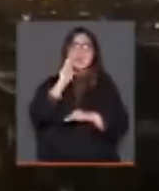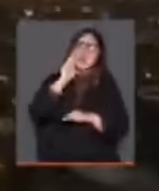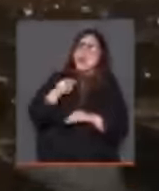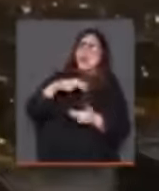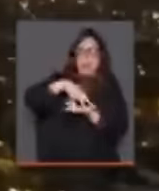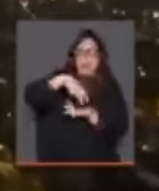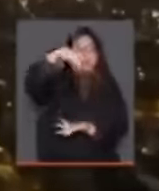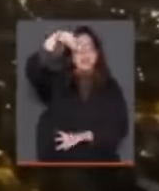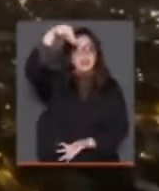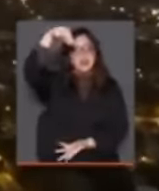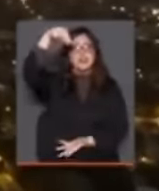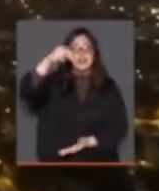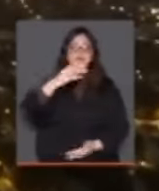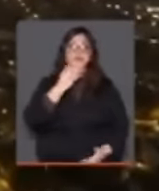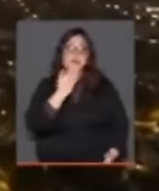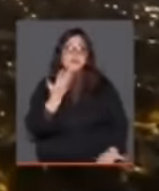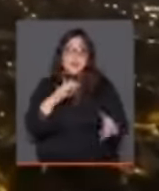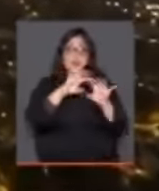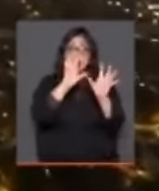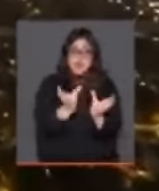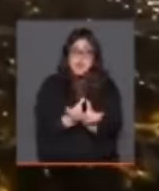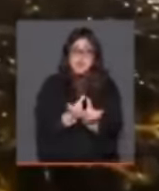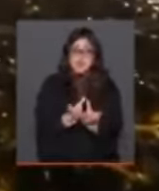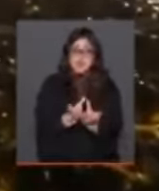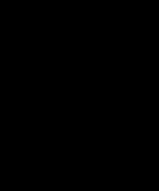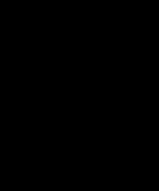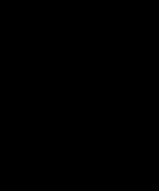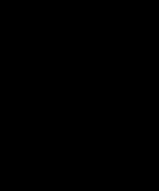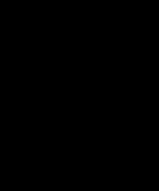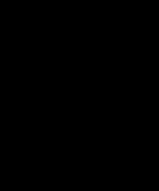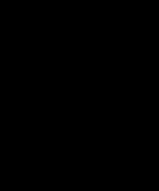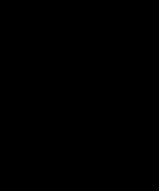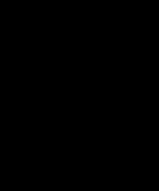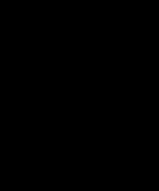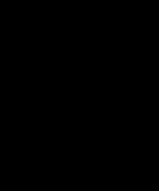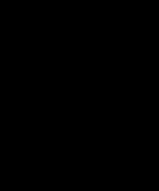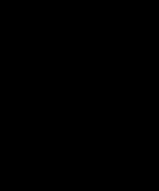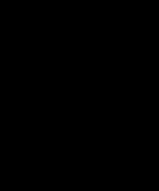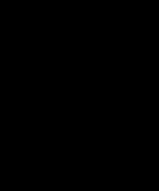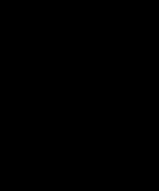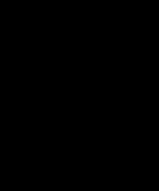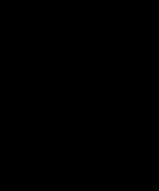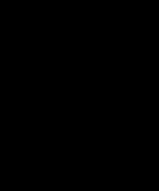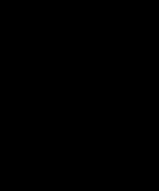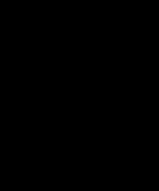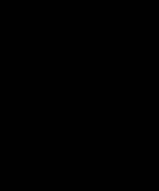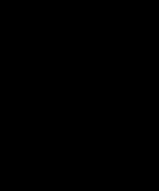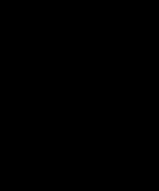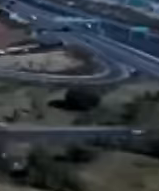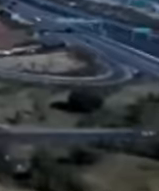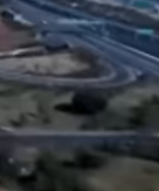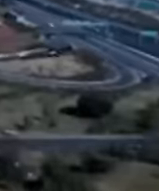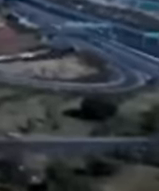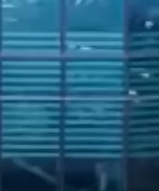Costanera Center? También en el mundo. Sí, tal cual. Tal cual, yo siempre lo he utilizado en las portadas, pero nunca ¿cómo